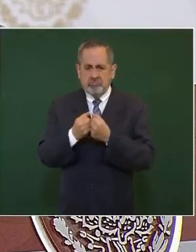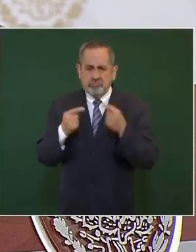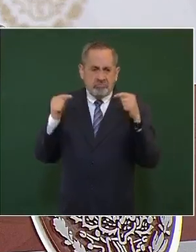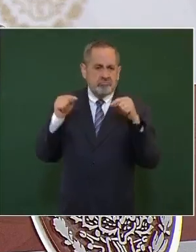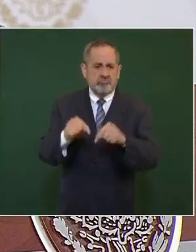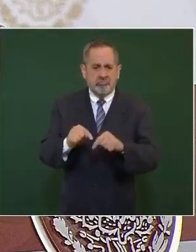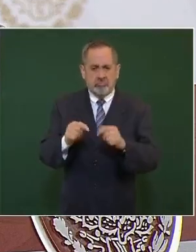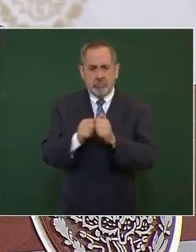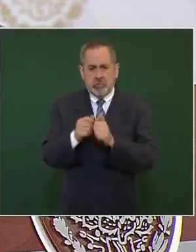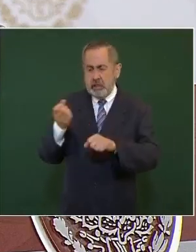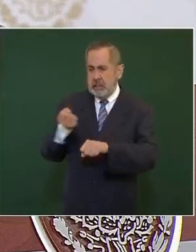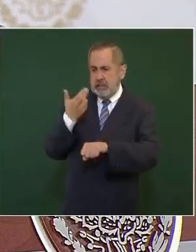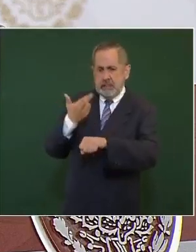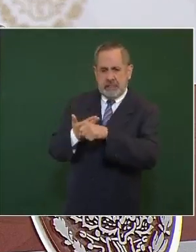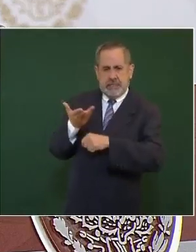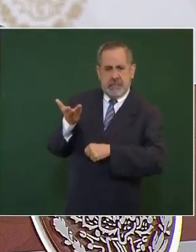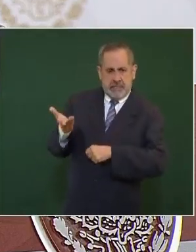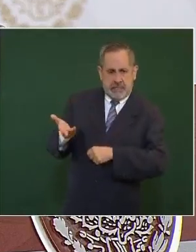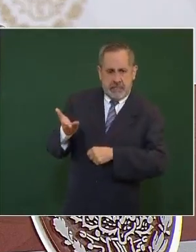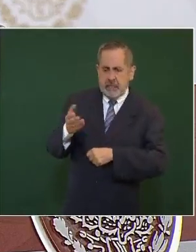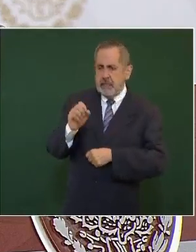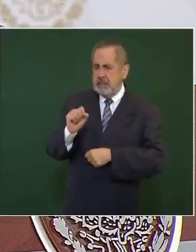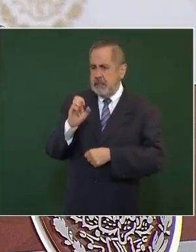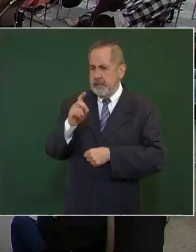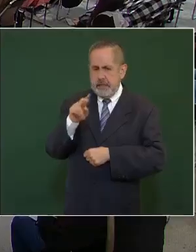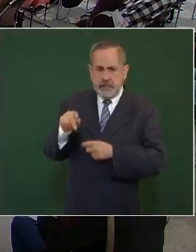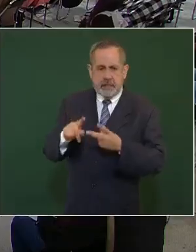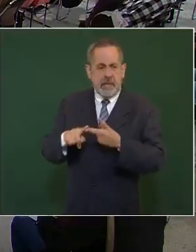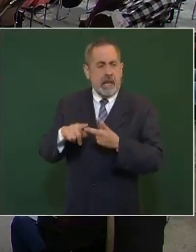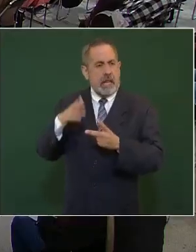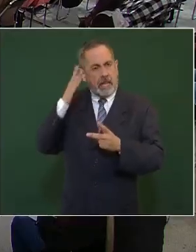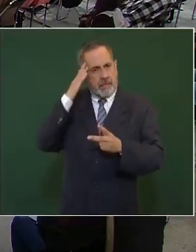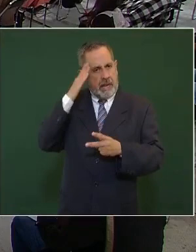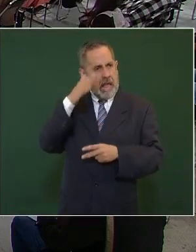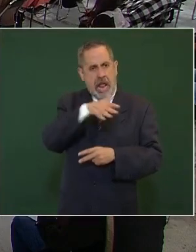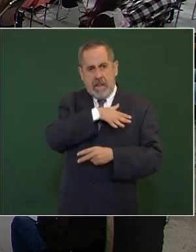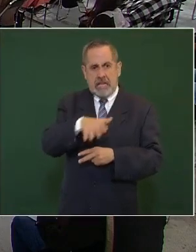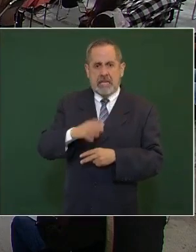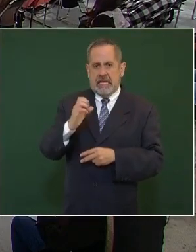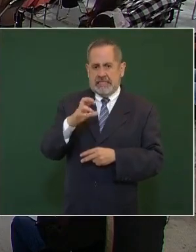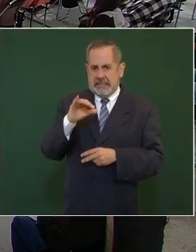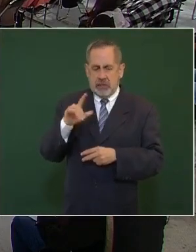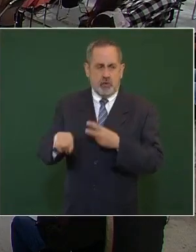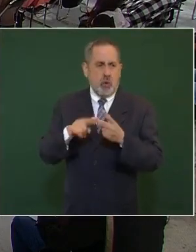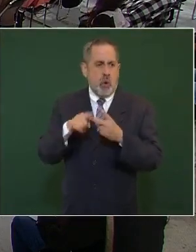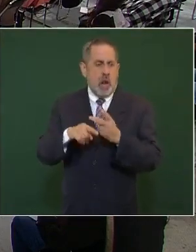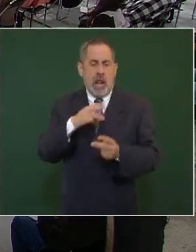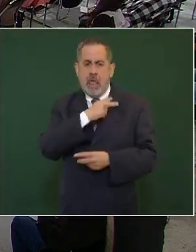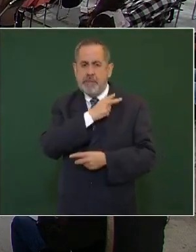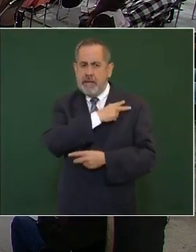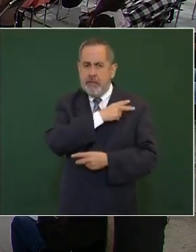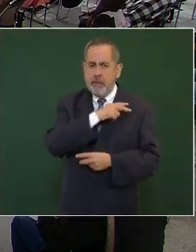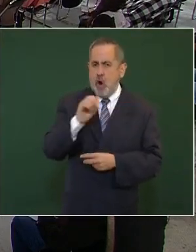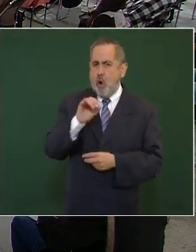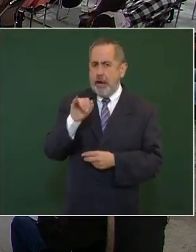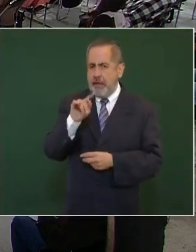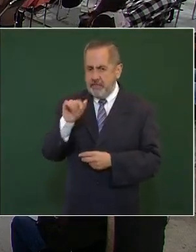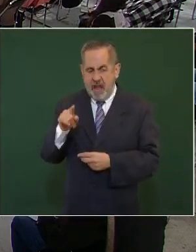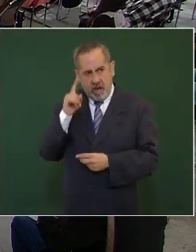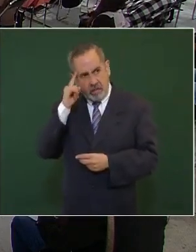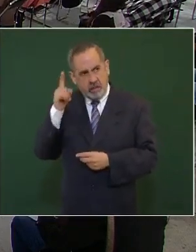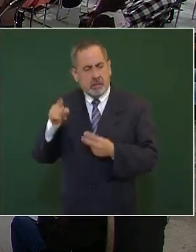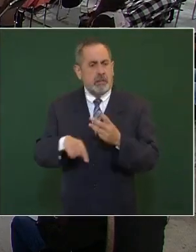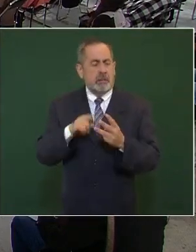presentes tanto el secretario de la Defensa, el general Crescencio Salazar, el almirante Rafael Ojeda